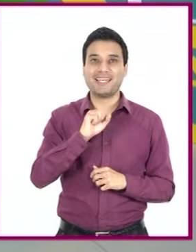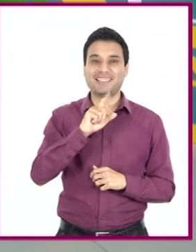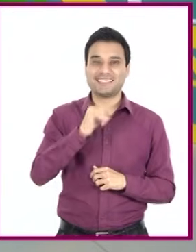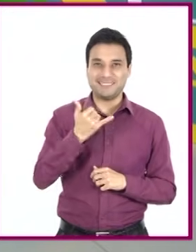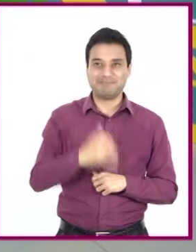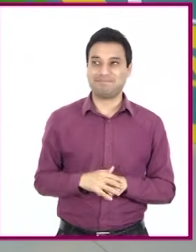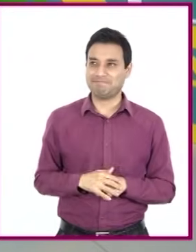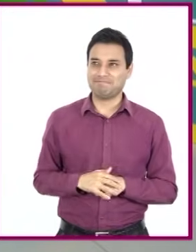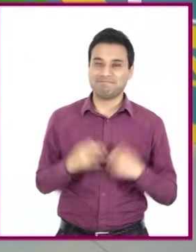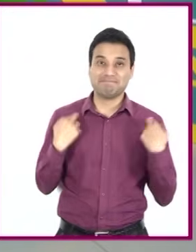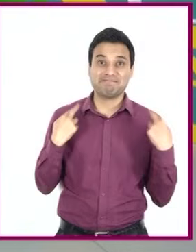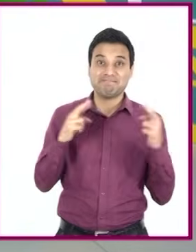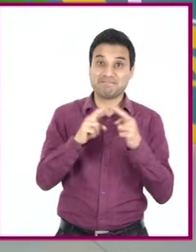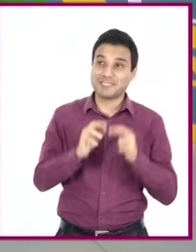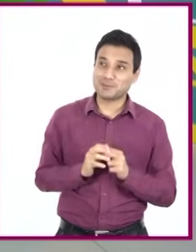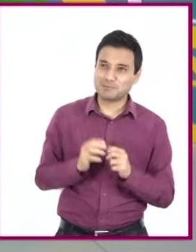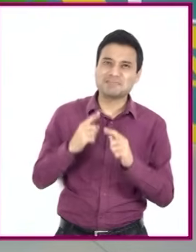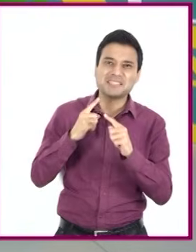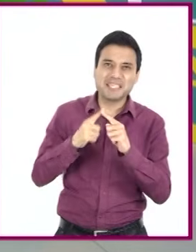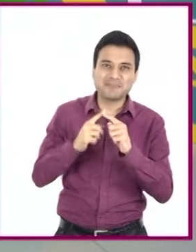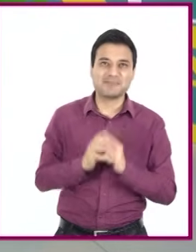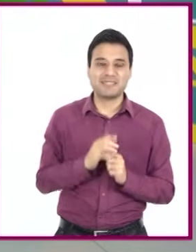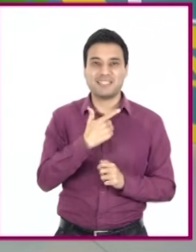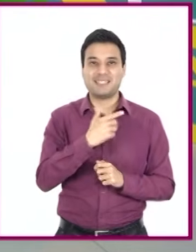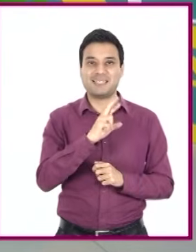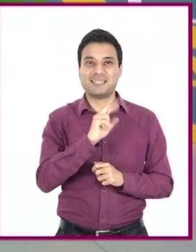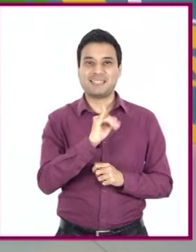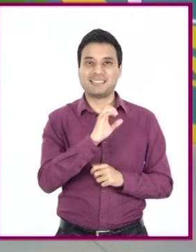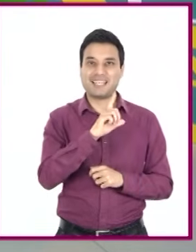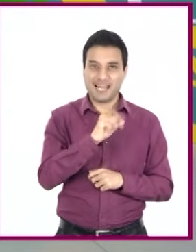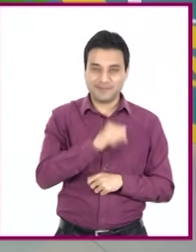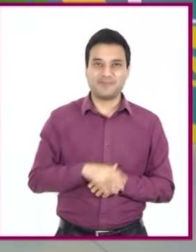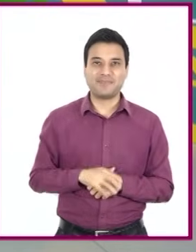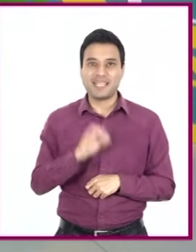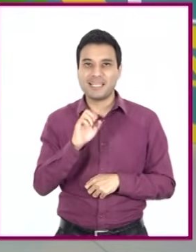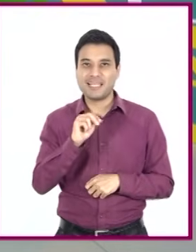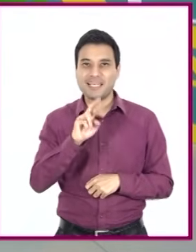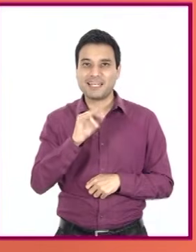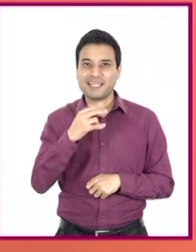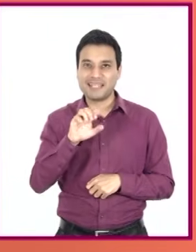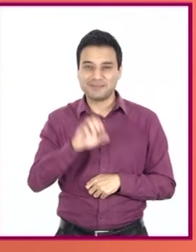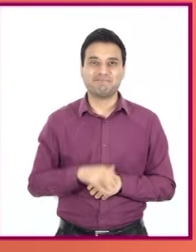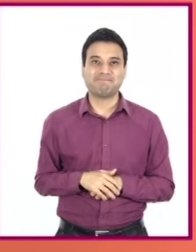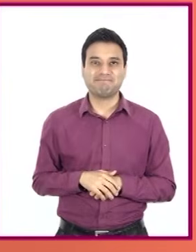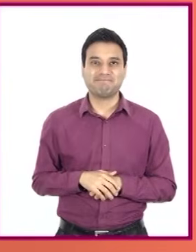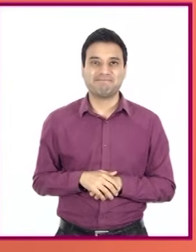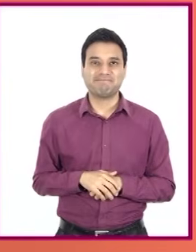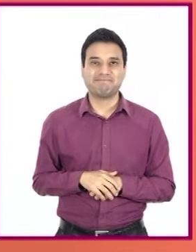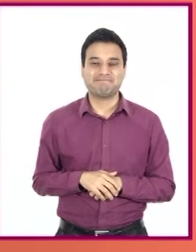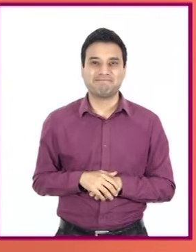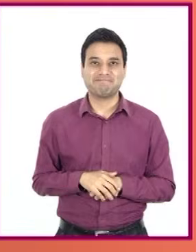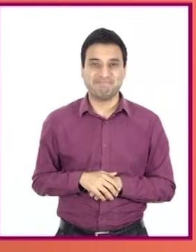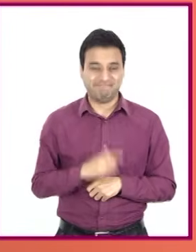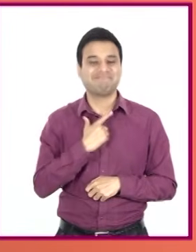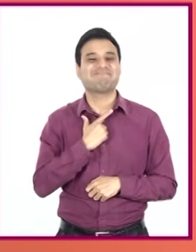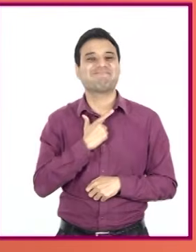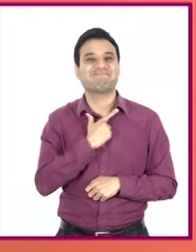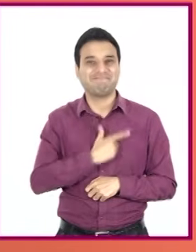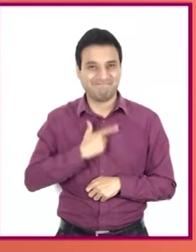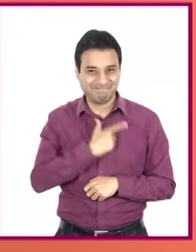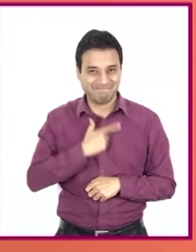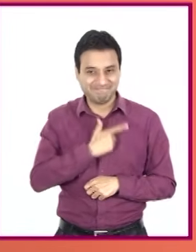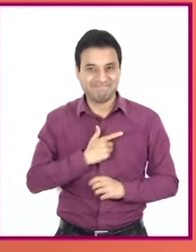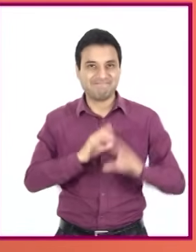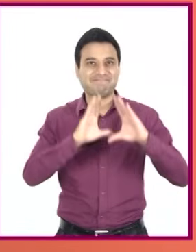en compañía de los maestros Graciela Sánchez Venancio y Enrique Acevedo Herrera. Fue un gusto ser parte